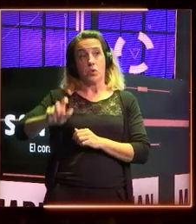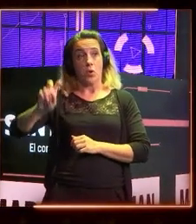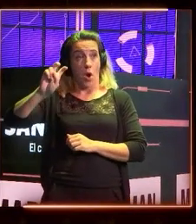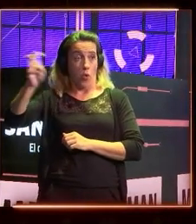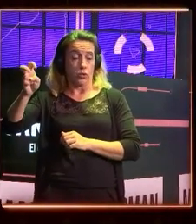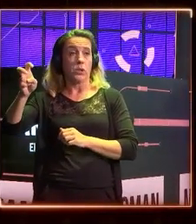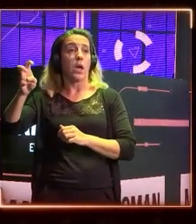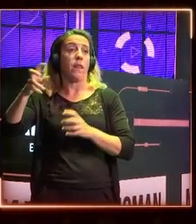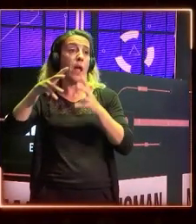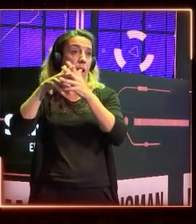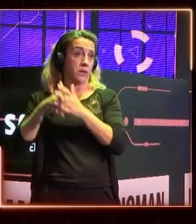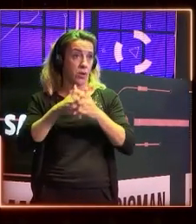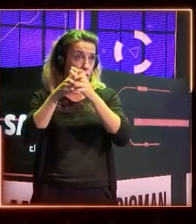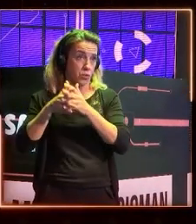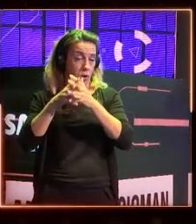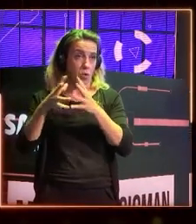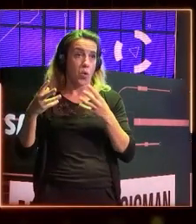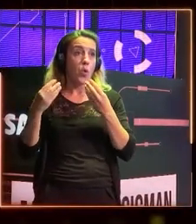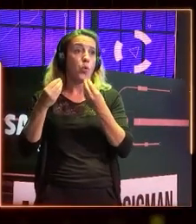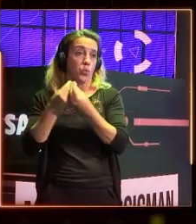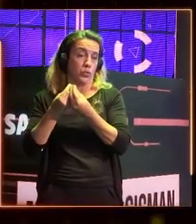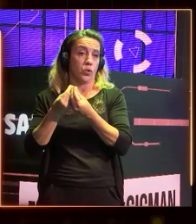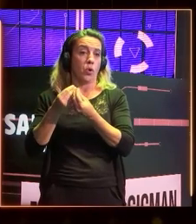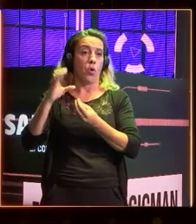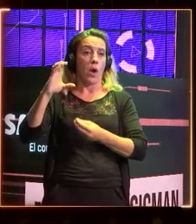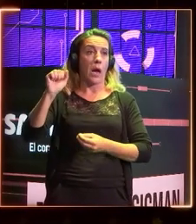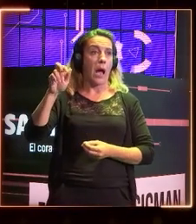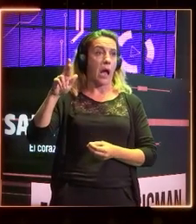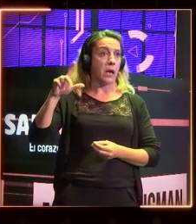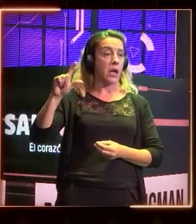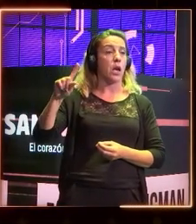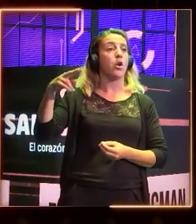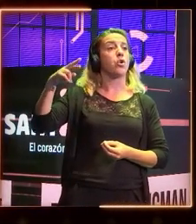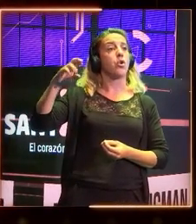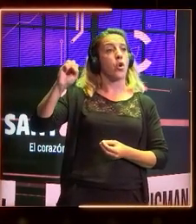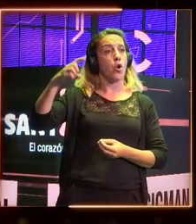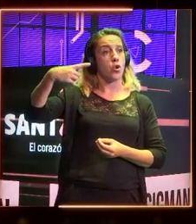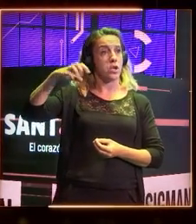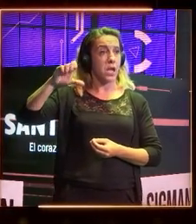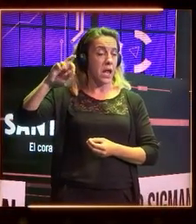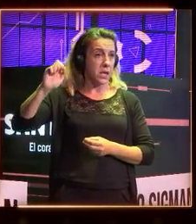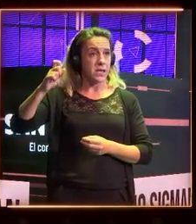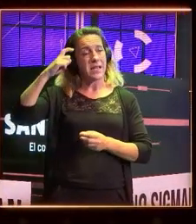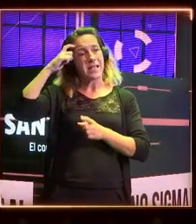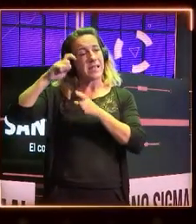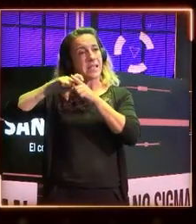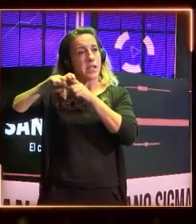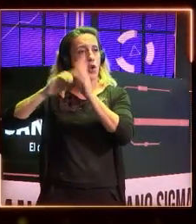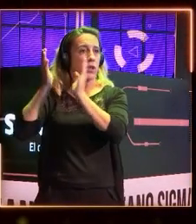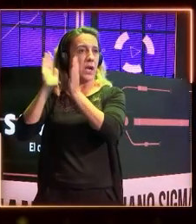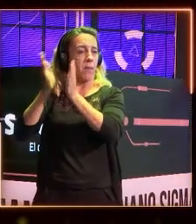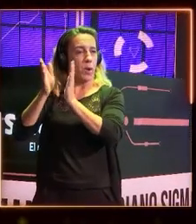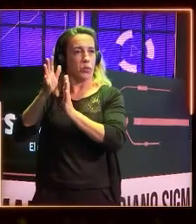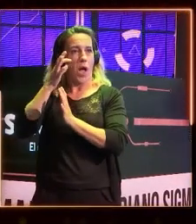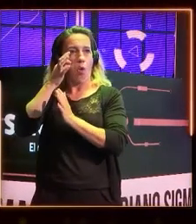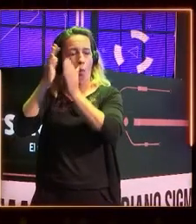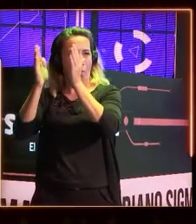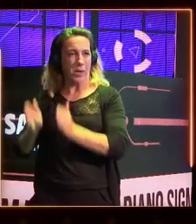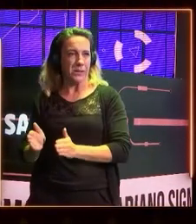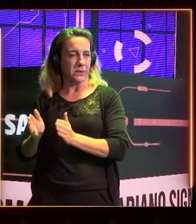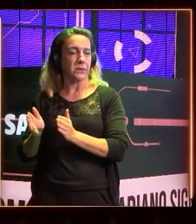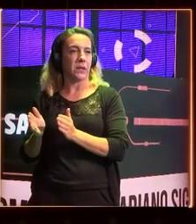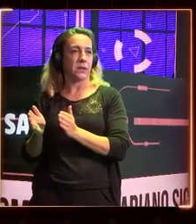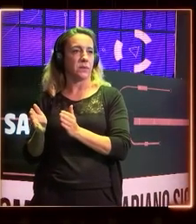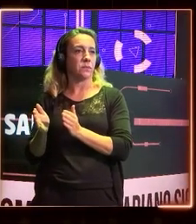Unidos junto con Carl Rogers que es el que ven del otro lado Carl Rogers eran los p psicoterapeutas más humanistas que también En aquel